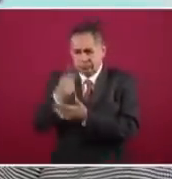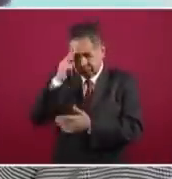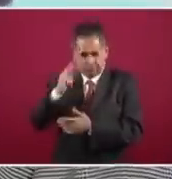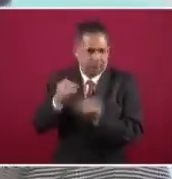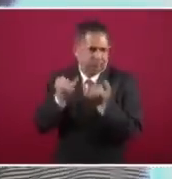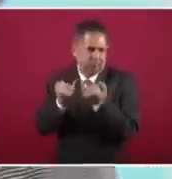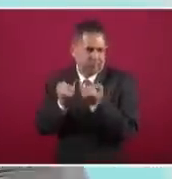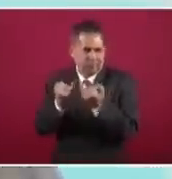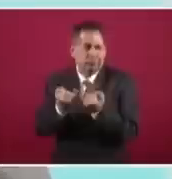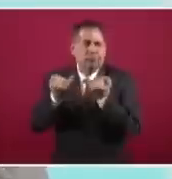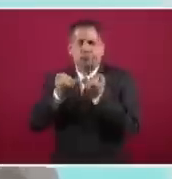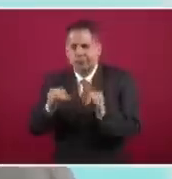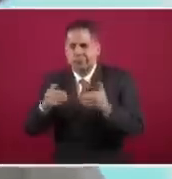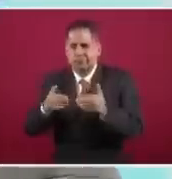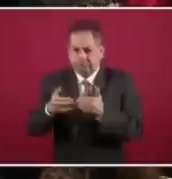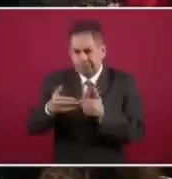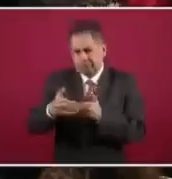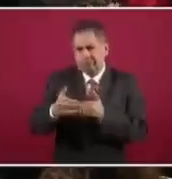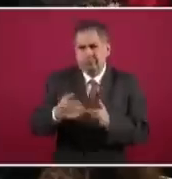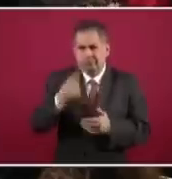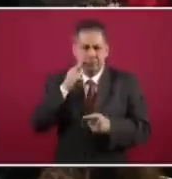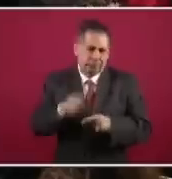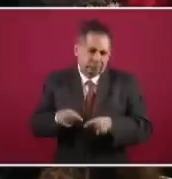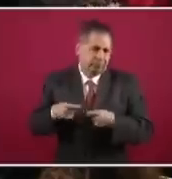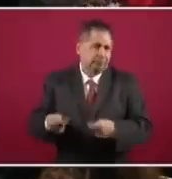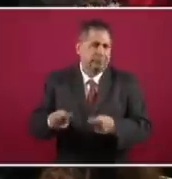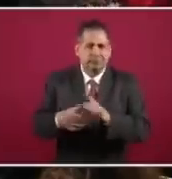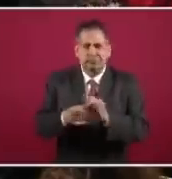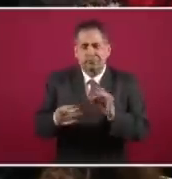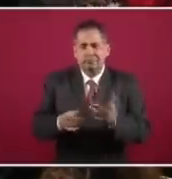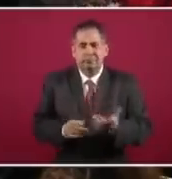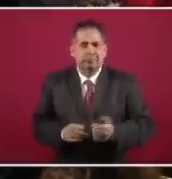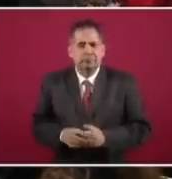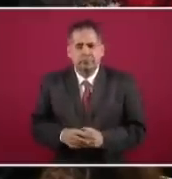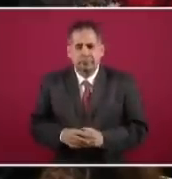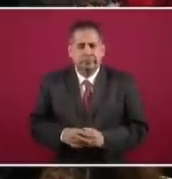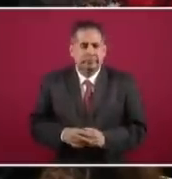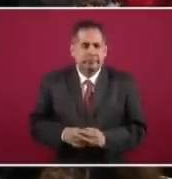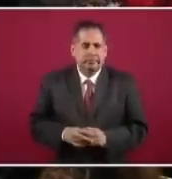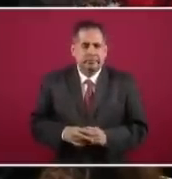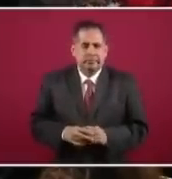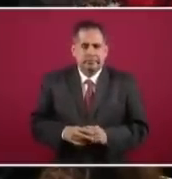México, para dar también